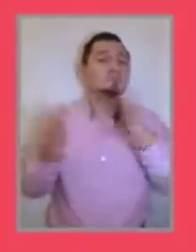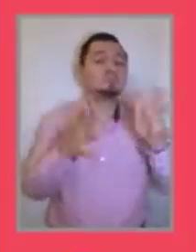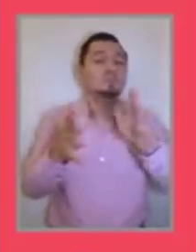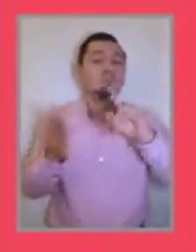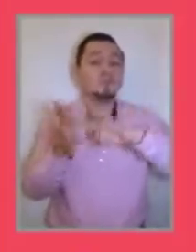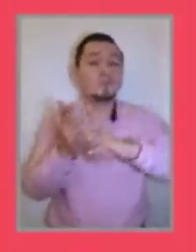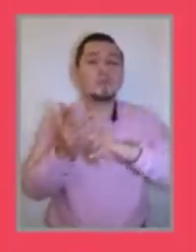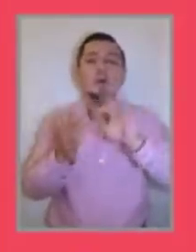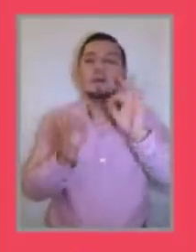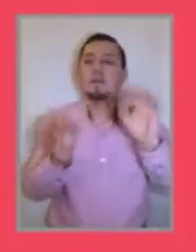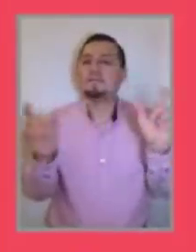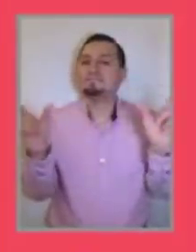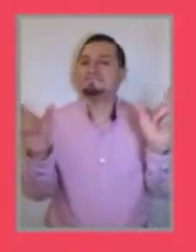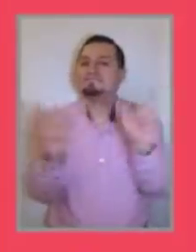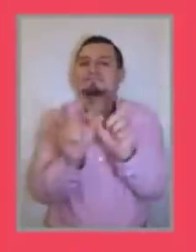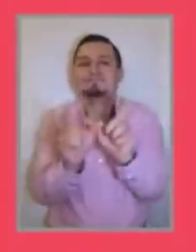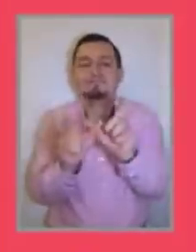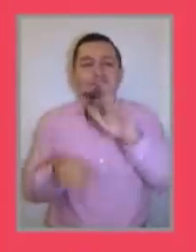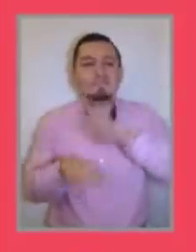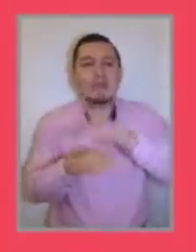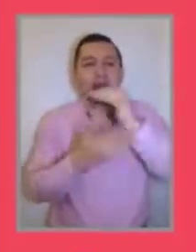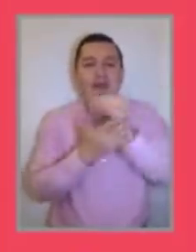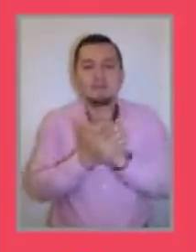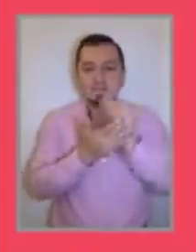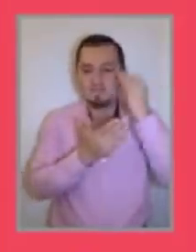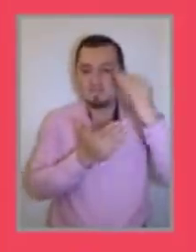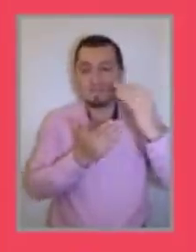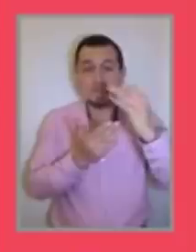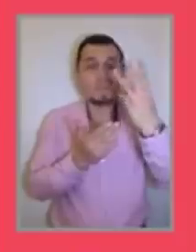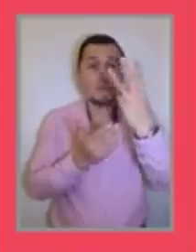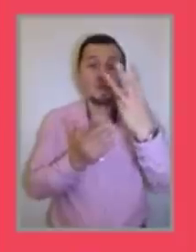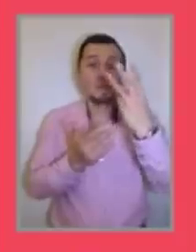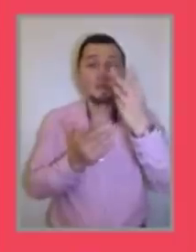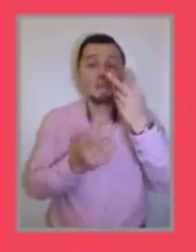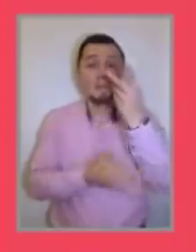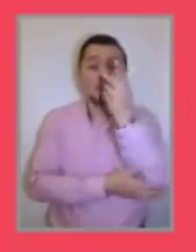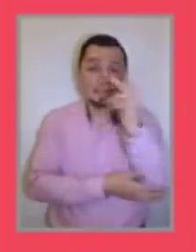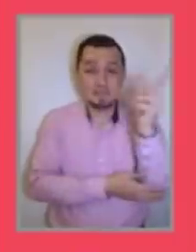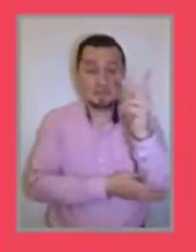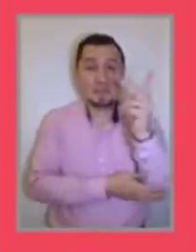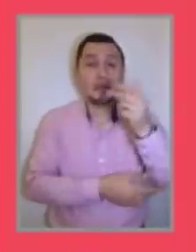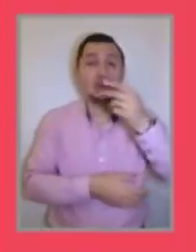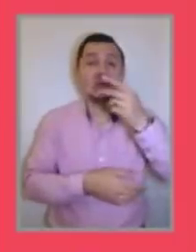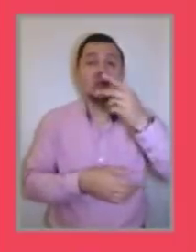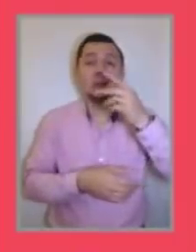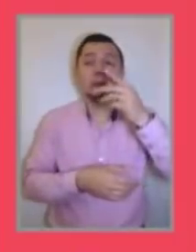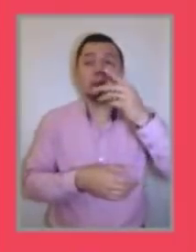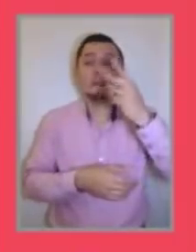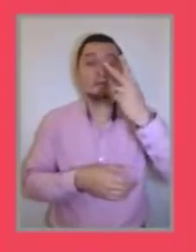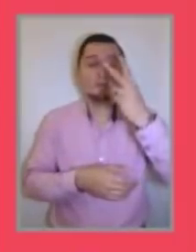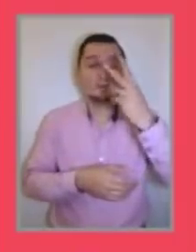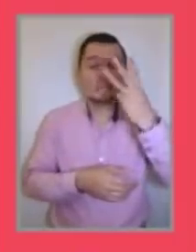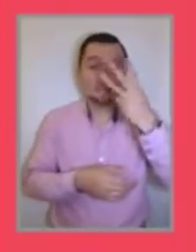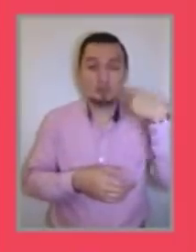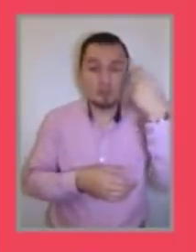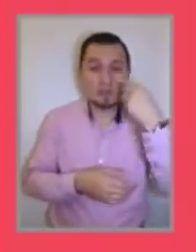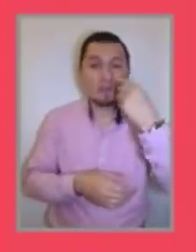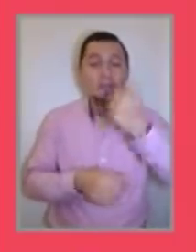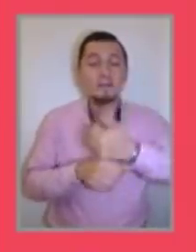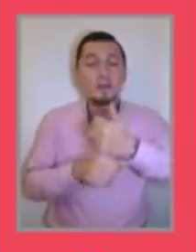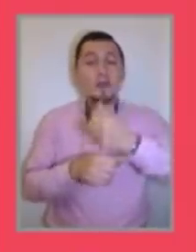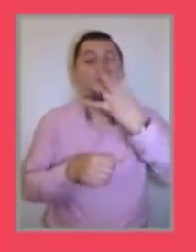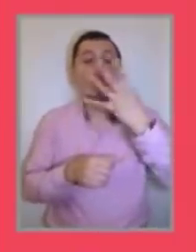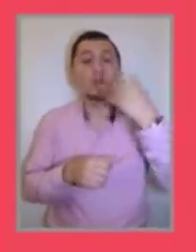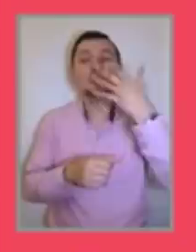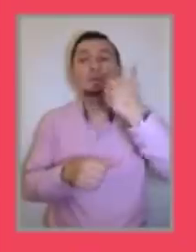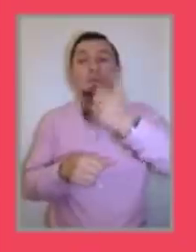extendidos. En ese sentido, vamos a tener en preescolar 3 horas, en primaria 4 horas y en secundaria 5